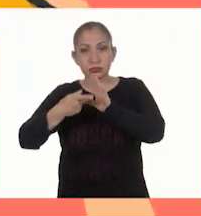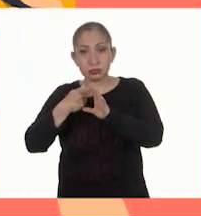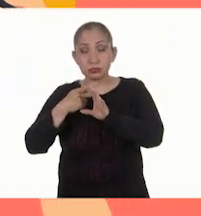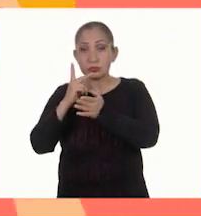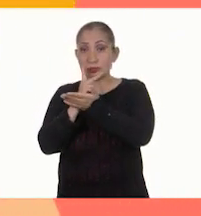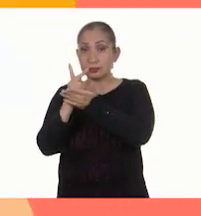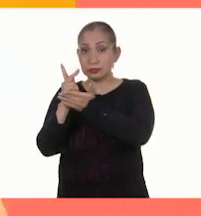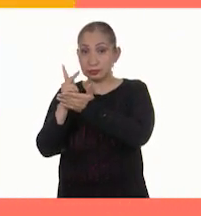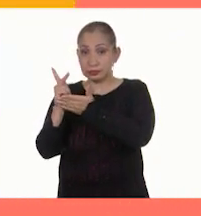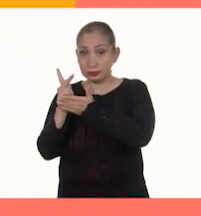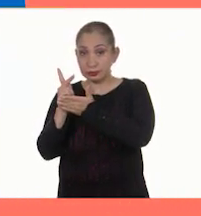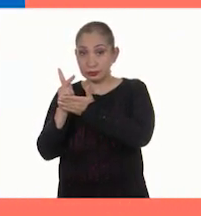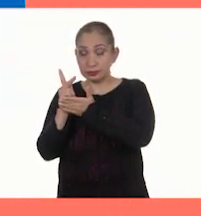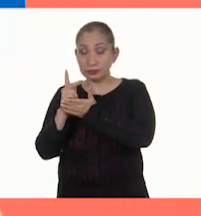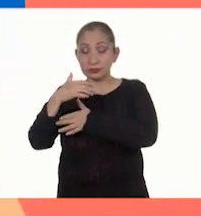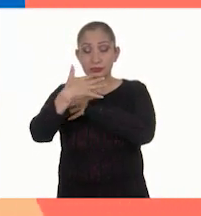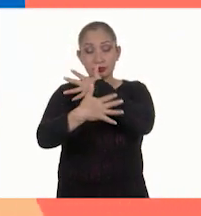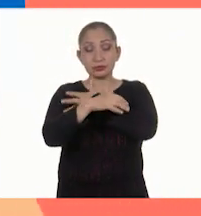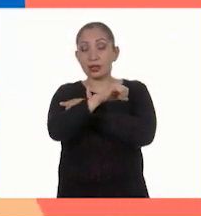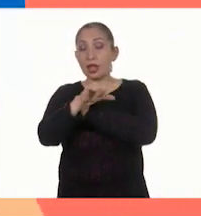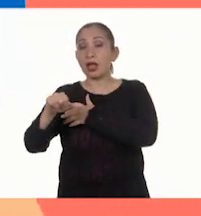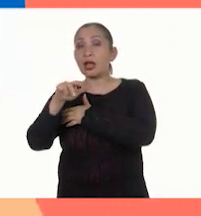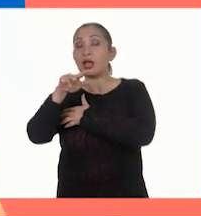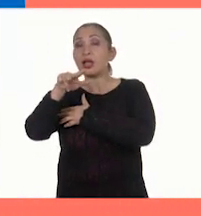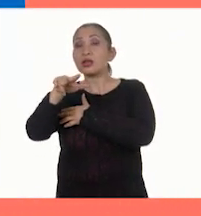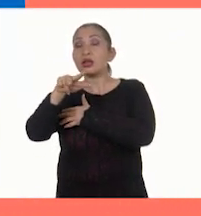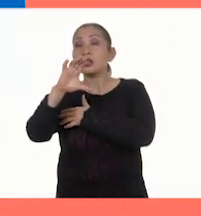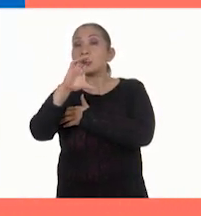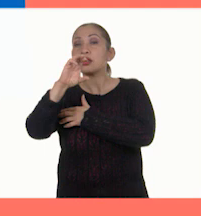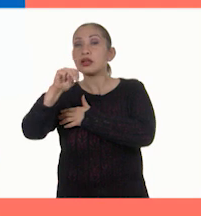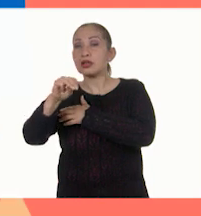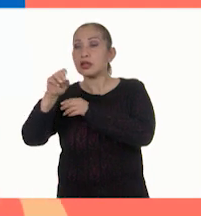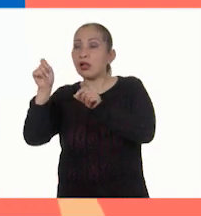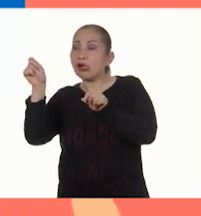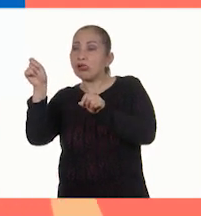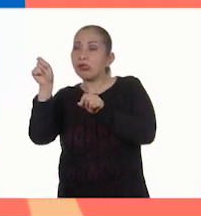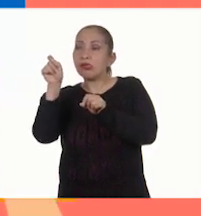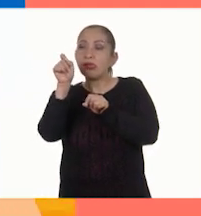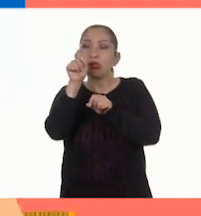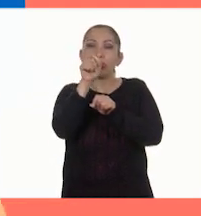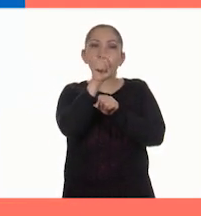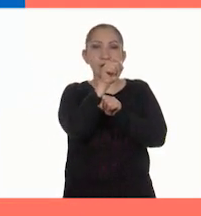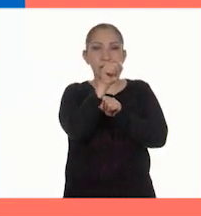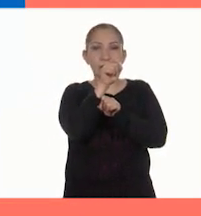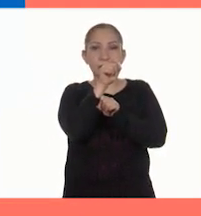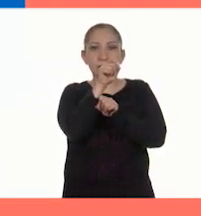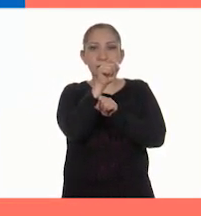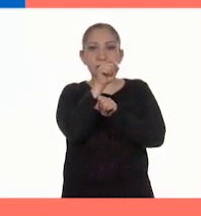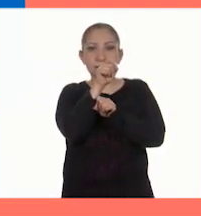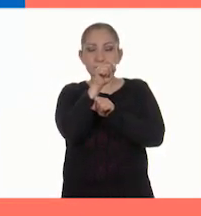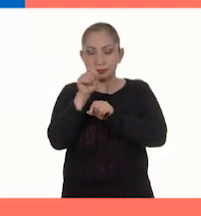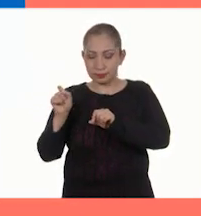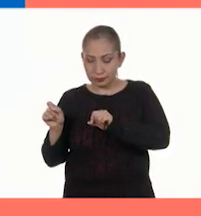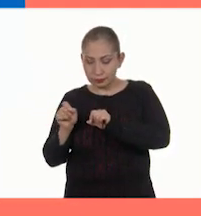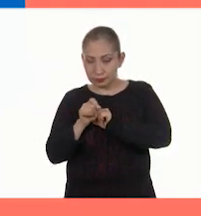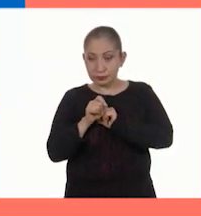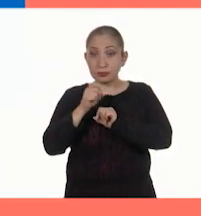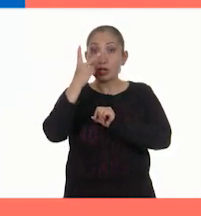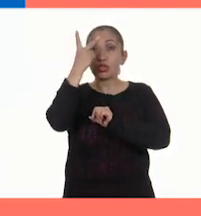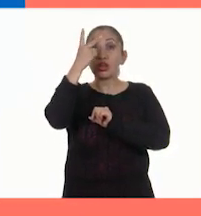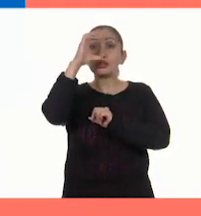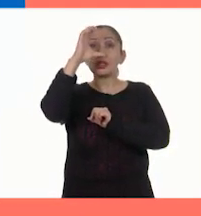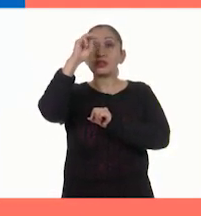el plumón o la pluma de 15 a 18 centímetros de largo de un lado, dejando un margen de